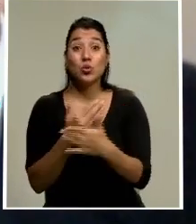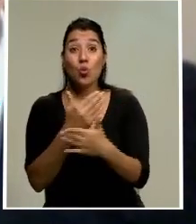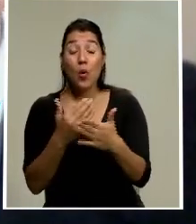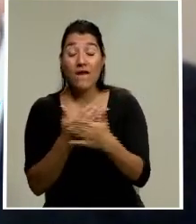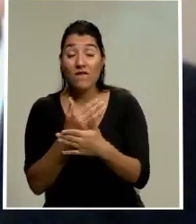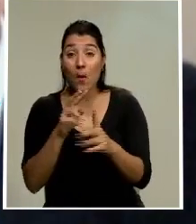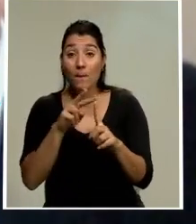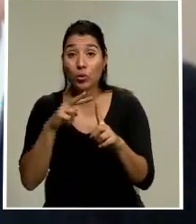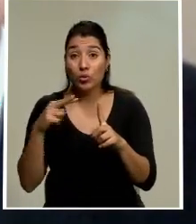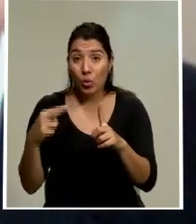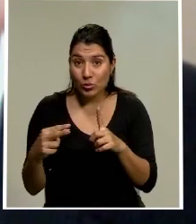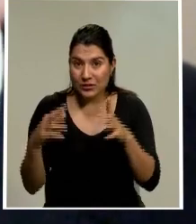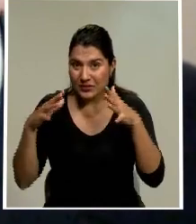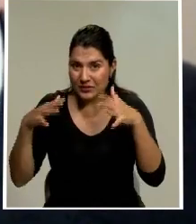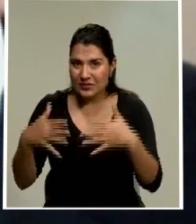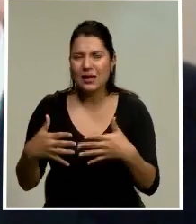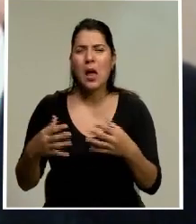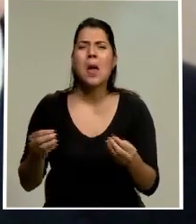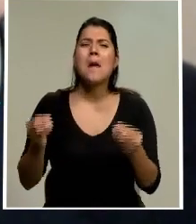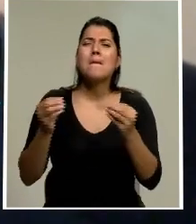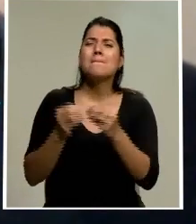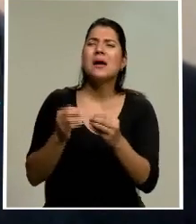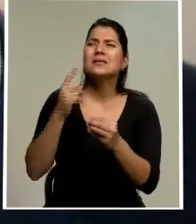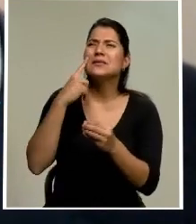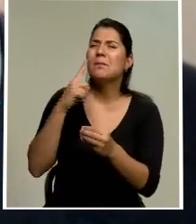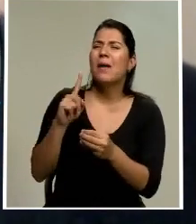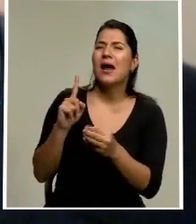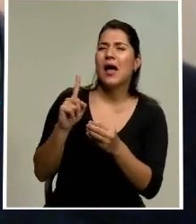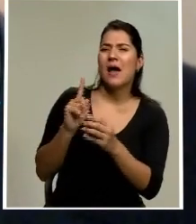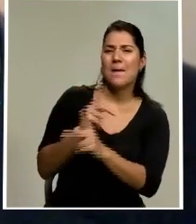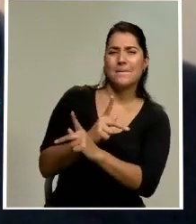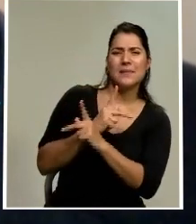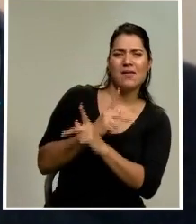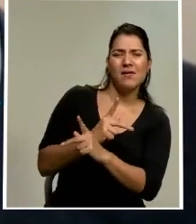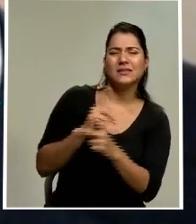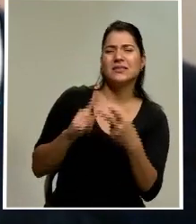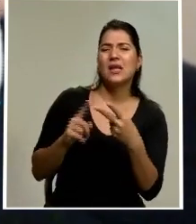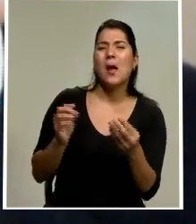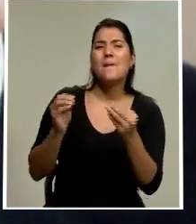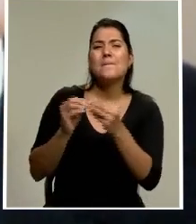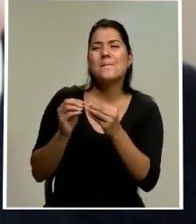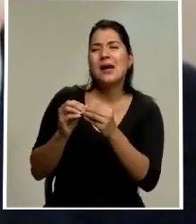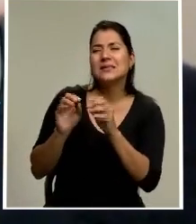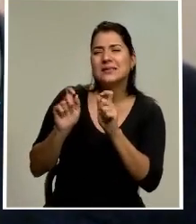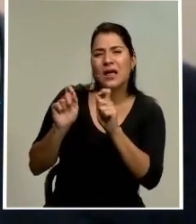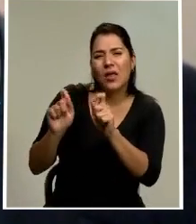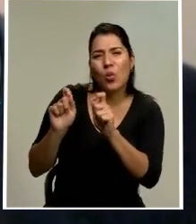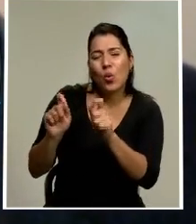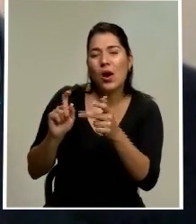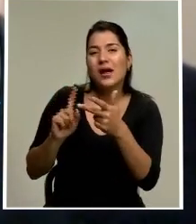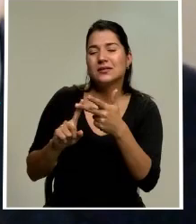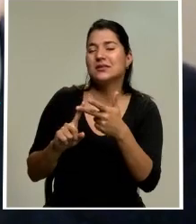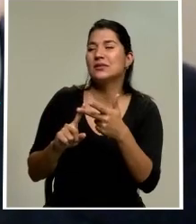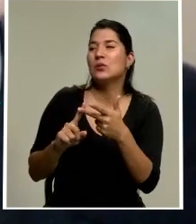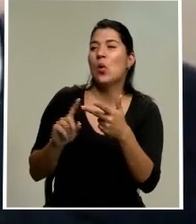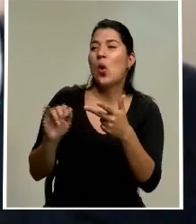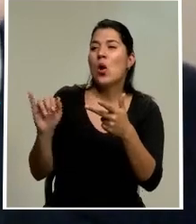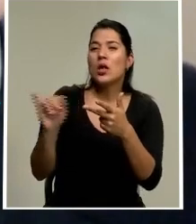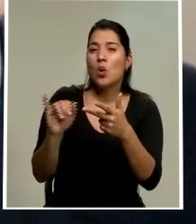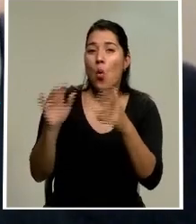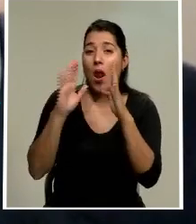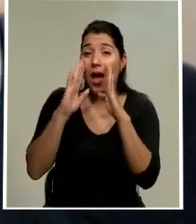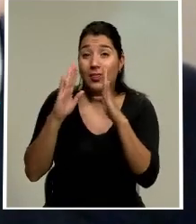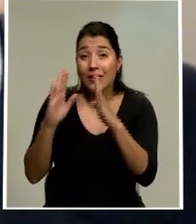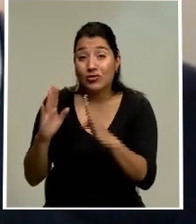todo con un énfasis de carácter preventivo, de carácter educativo, políticas de tratamiento para las personas que se encuentran